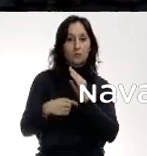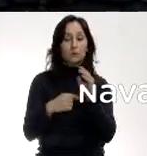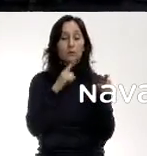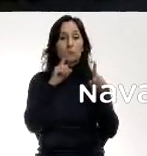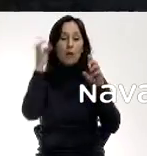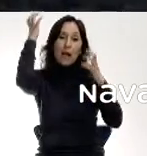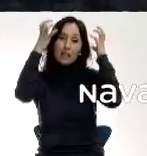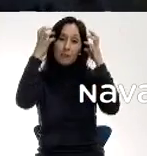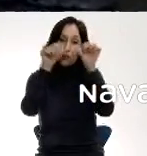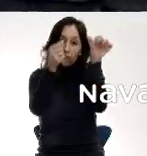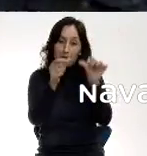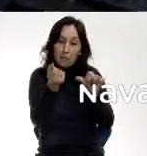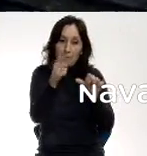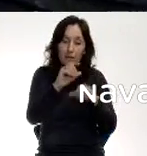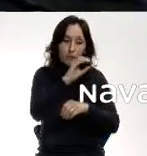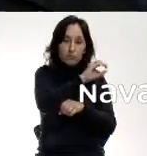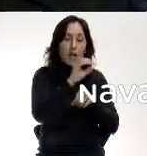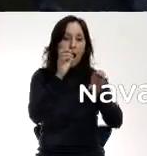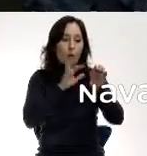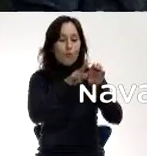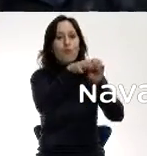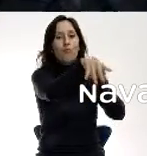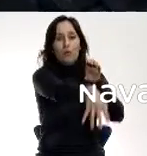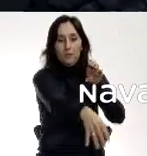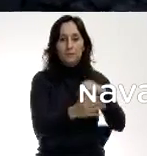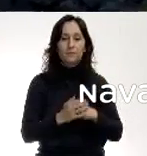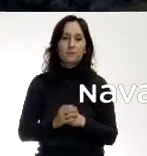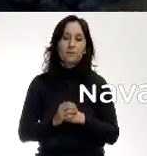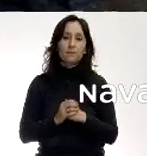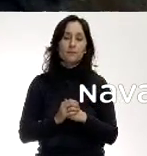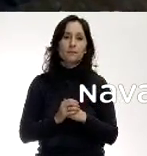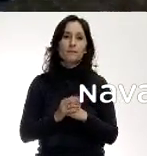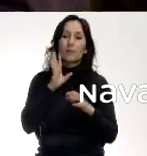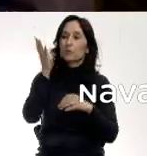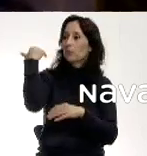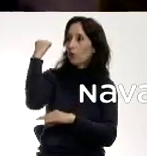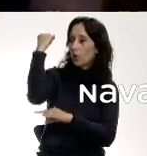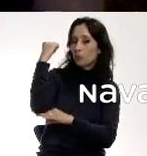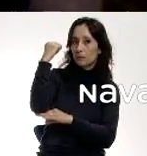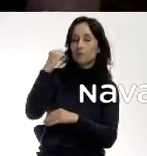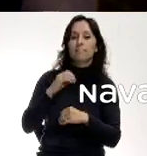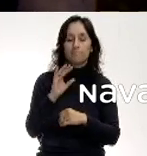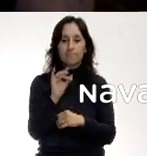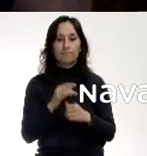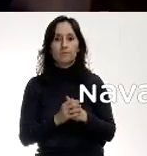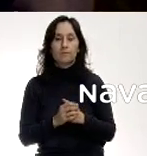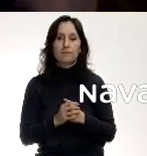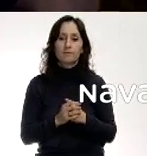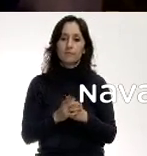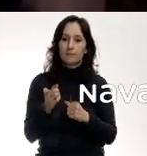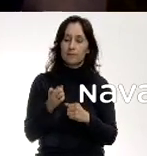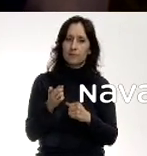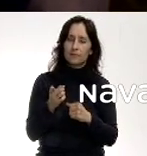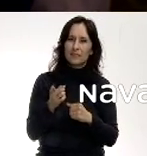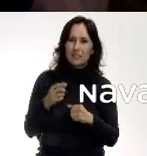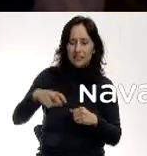Se conduce a través de esa columna hueca al interior del aljibe. La columna que me has enseñado. Sí. Te noto sofocado, 4 pisos, ¿no?